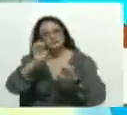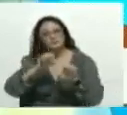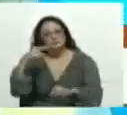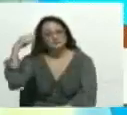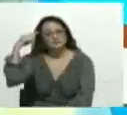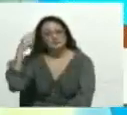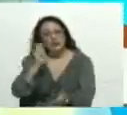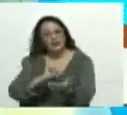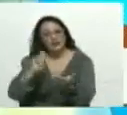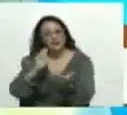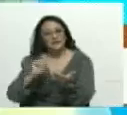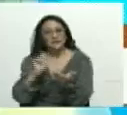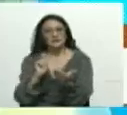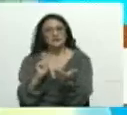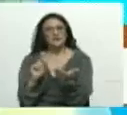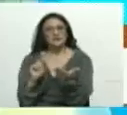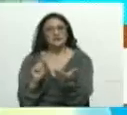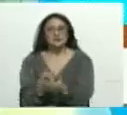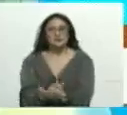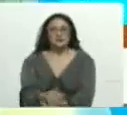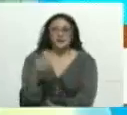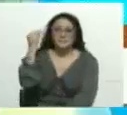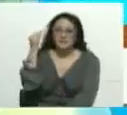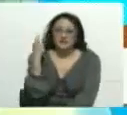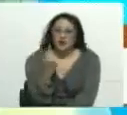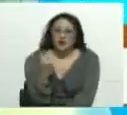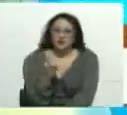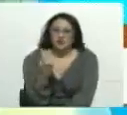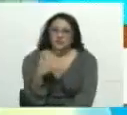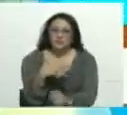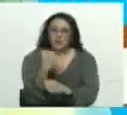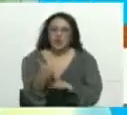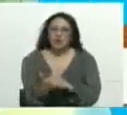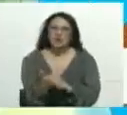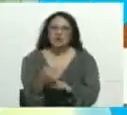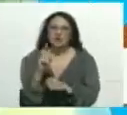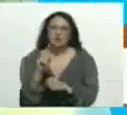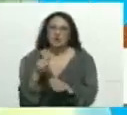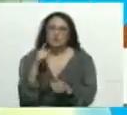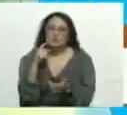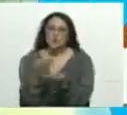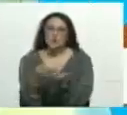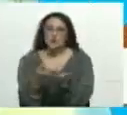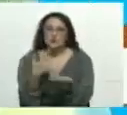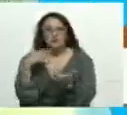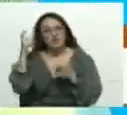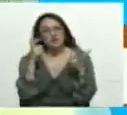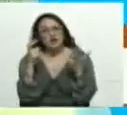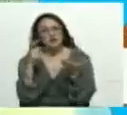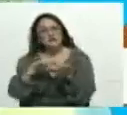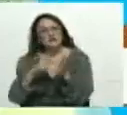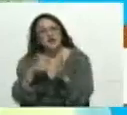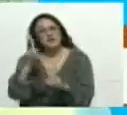de escribir verdad de pensarlo no solamente como un proyecto sino como una propuesta y cuando digo Chávez digo Fidel verdad y digo